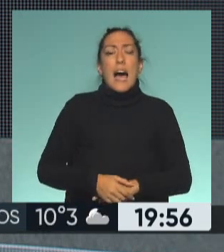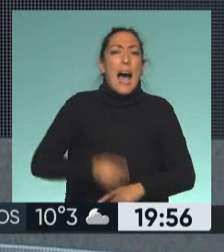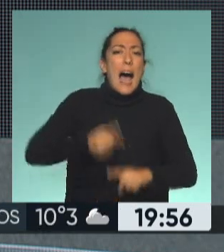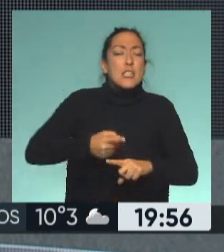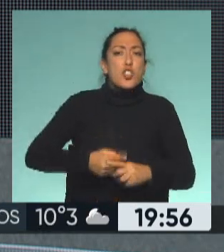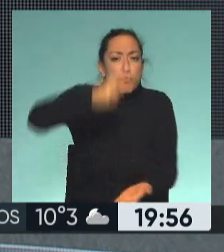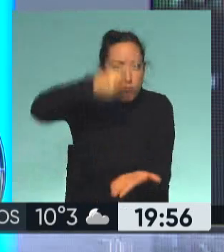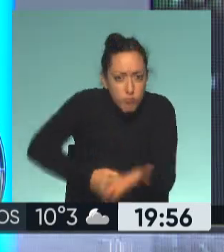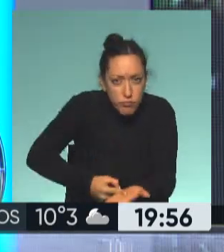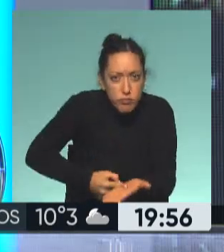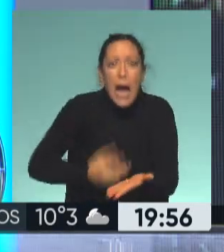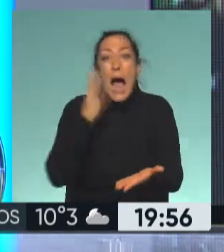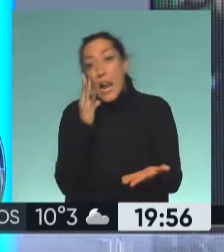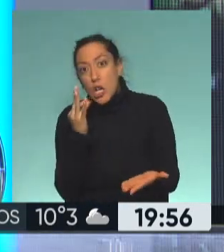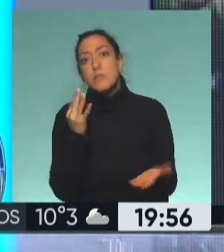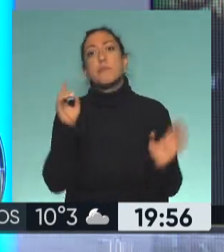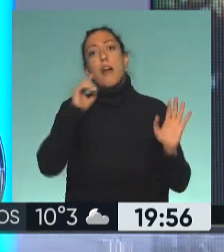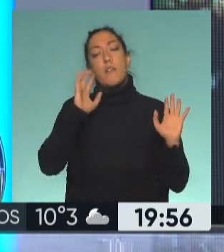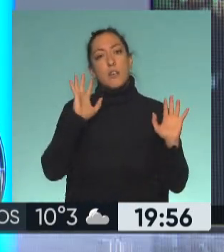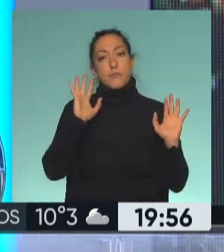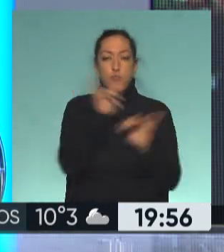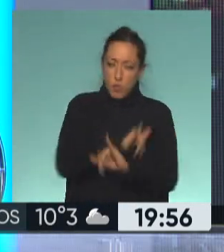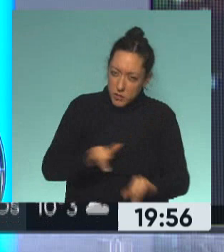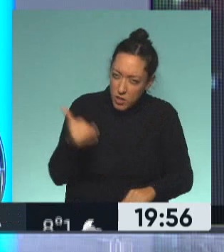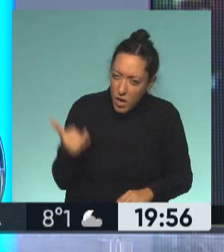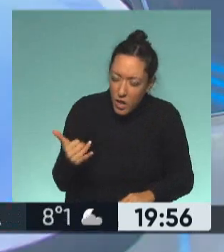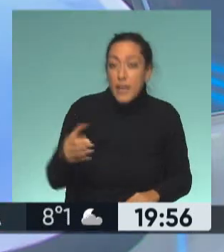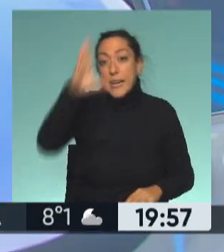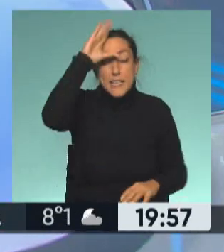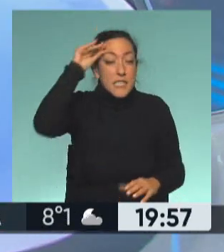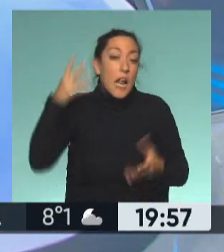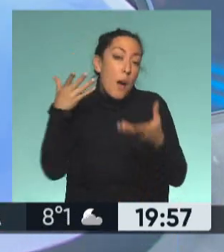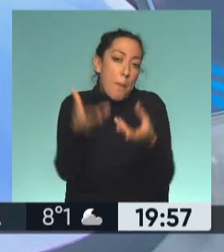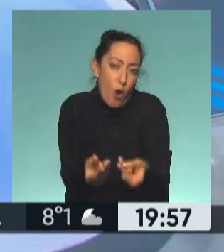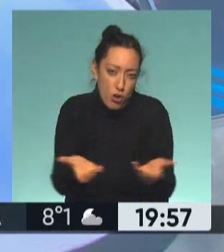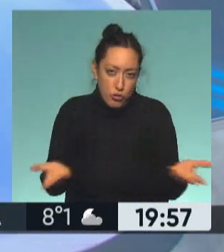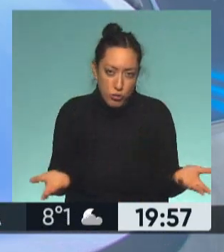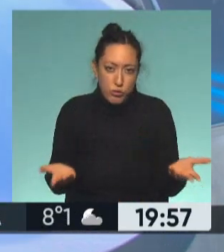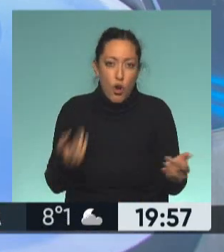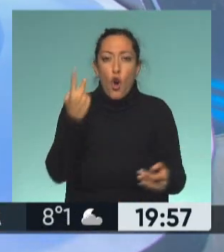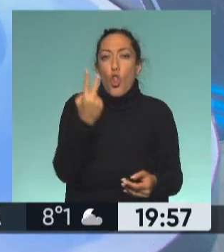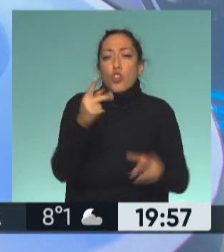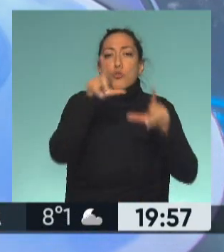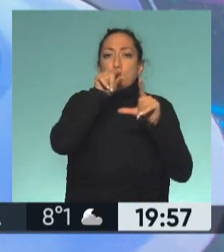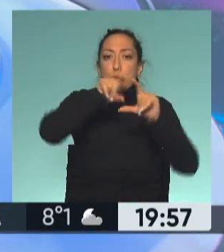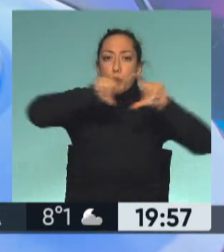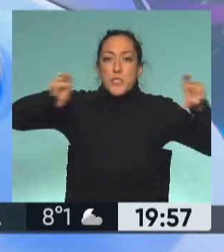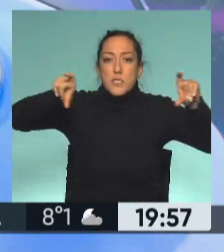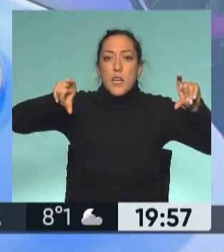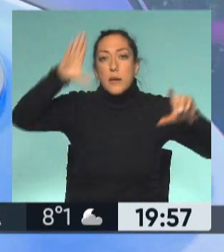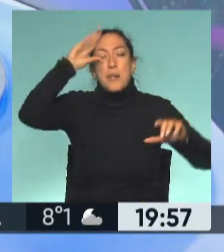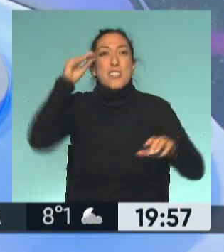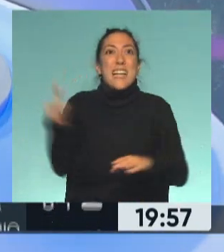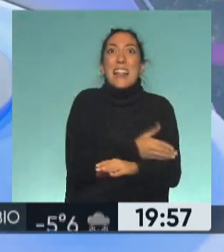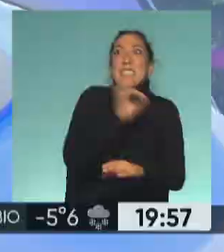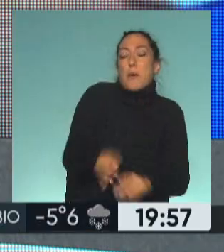eso? Hay que ver que, o sea, está avalado por Cristina, Hoy ¿no? Cristina tiró Pero dos tweets. Cristina es imprevisible. Lo debés tener